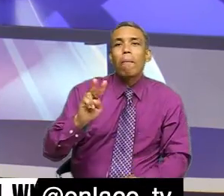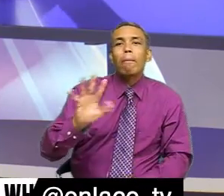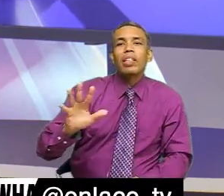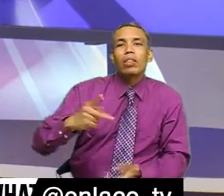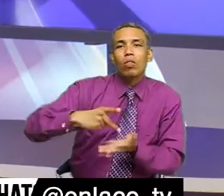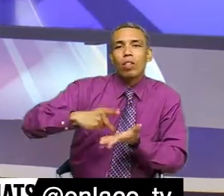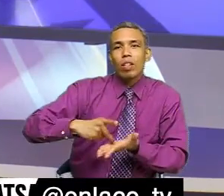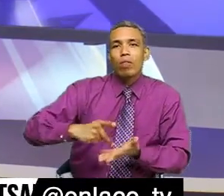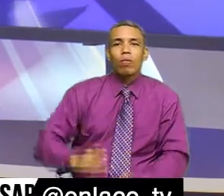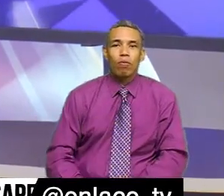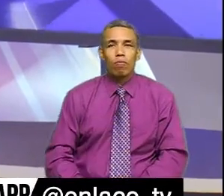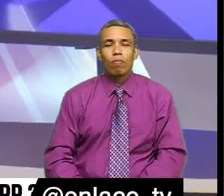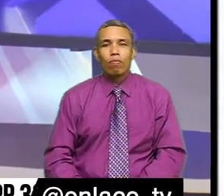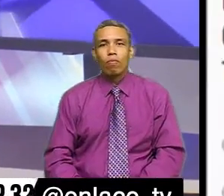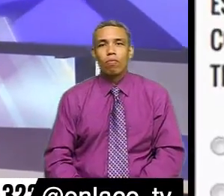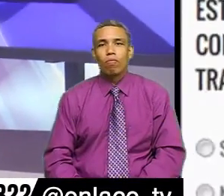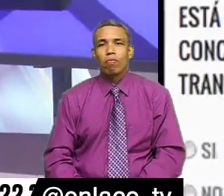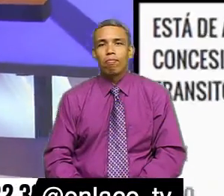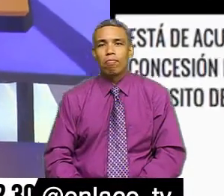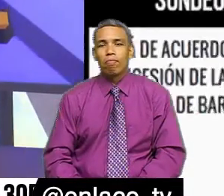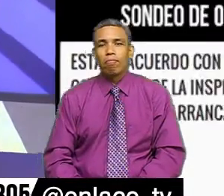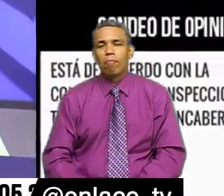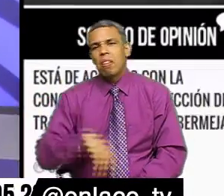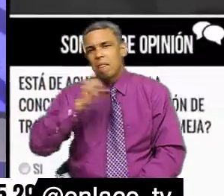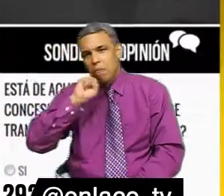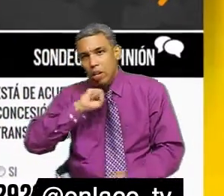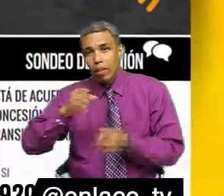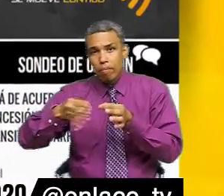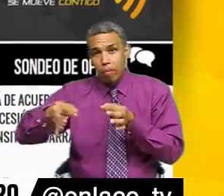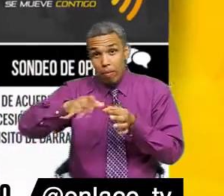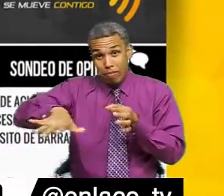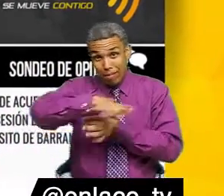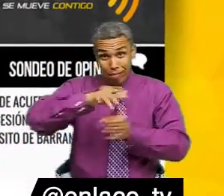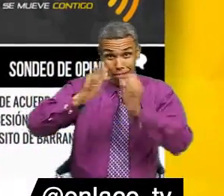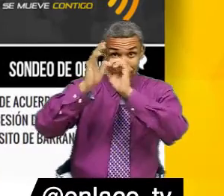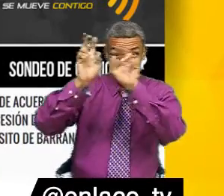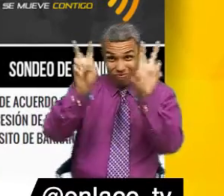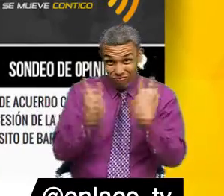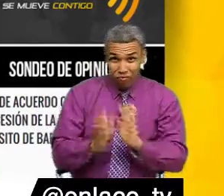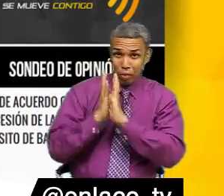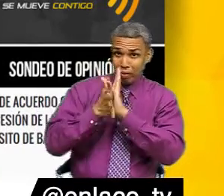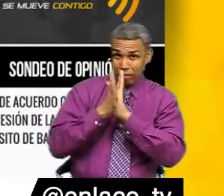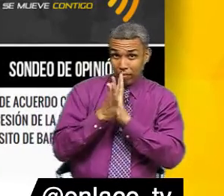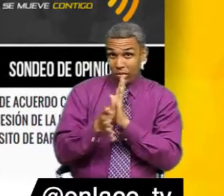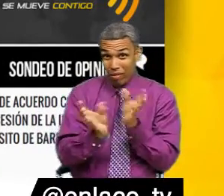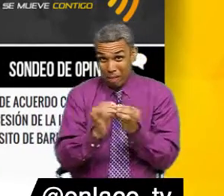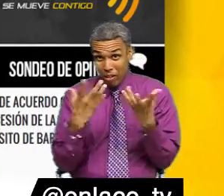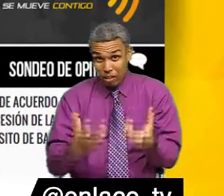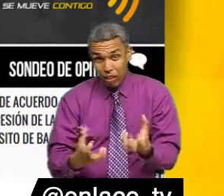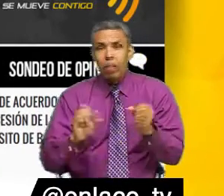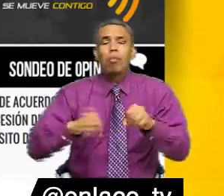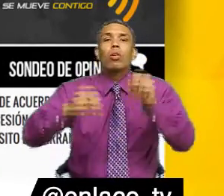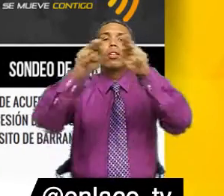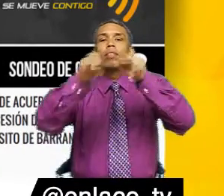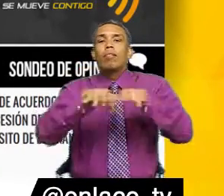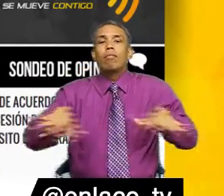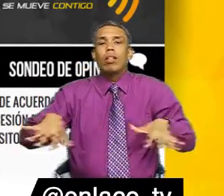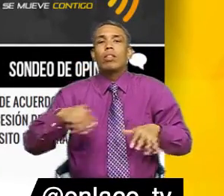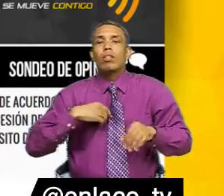Seguimos llevando a nuestra comunidad el acontecer de la ciudad y región. Esta y otras informaciones de Enlace Noticias usted las puede hallar visitando nuestra página